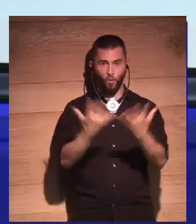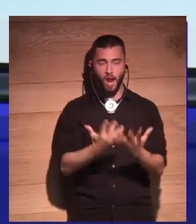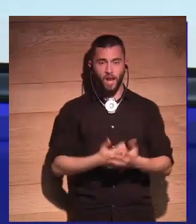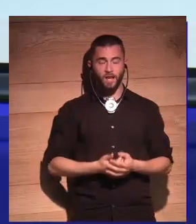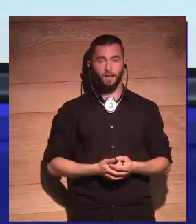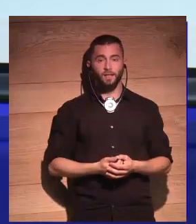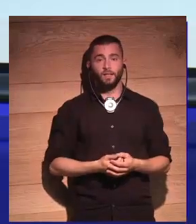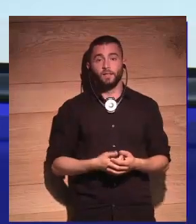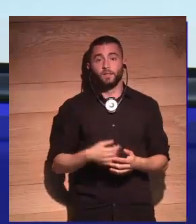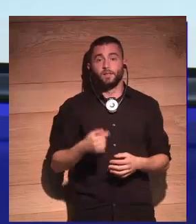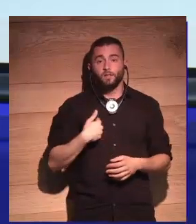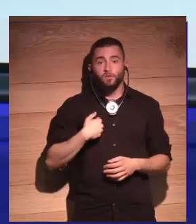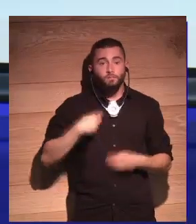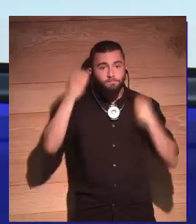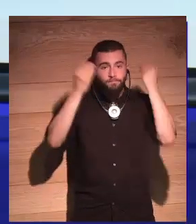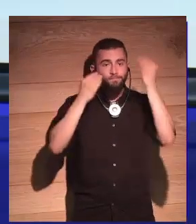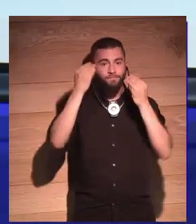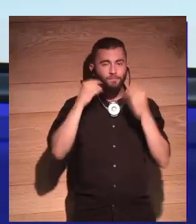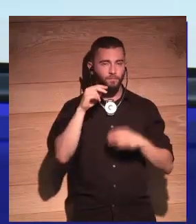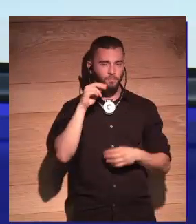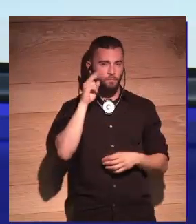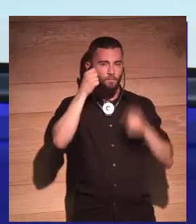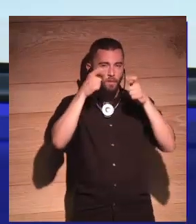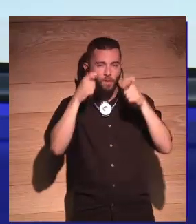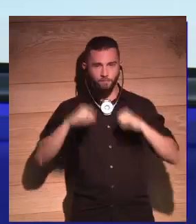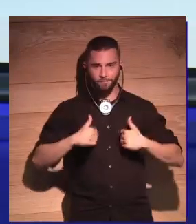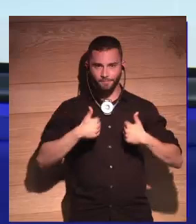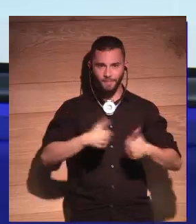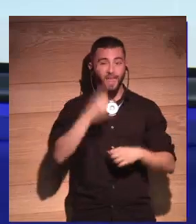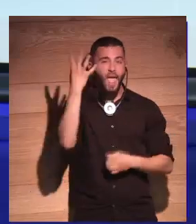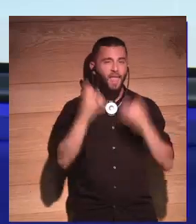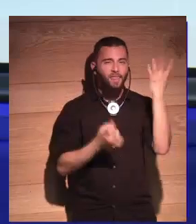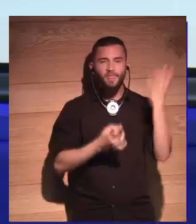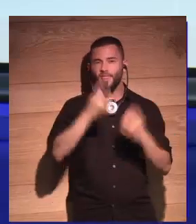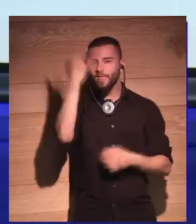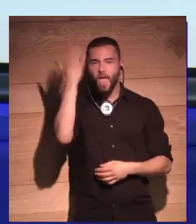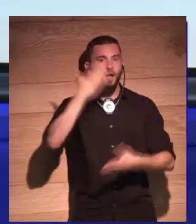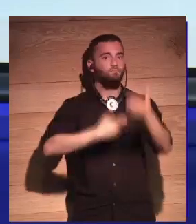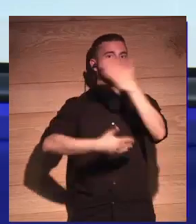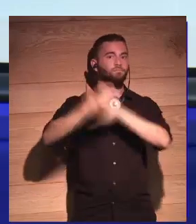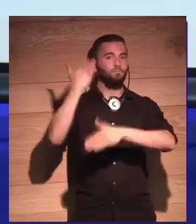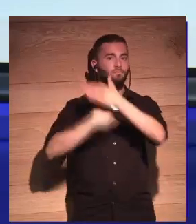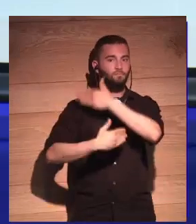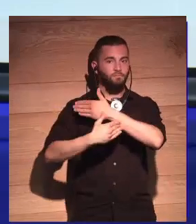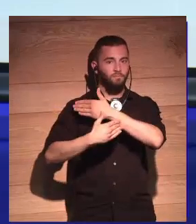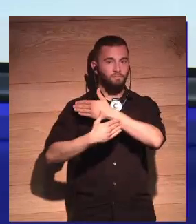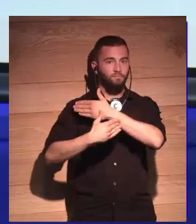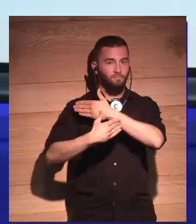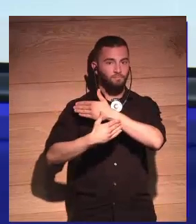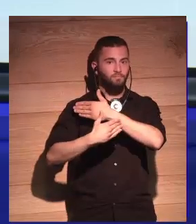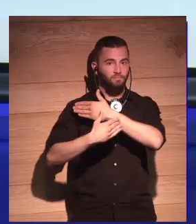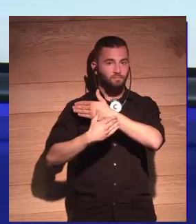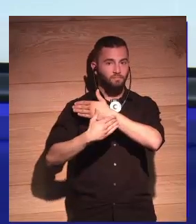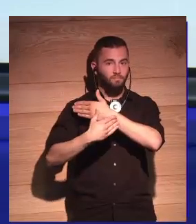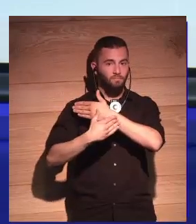virtual, y creo que lo que estamos empezando a ver es que muchas de las ideas que había entonces y muchas de las ideas que teníamos en el pasado de